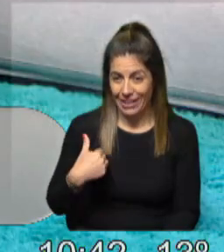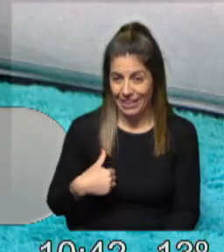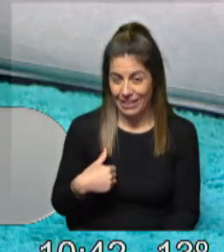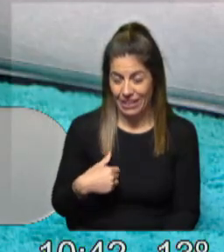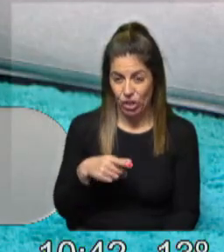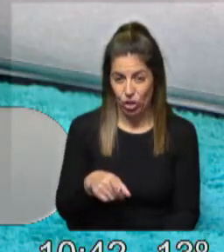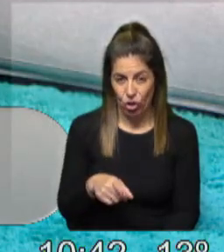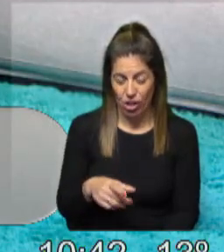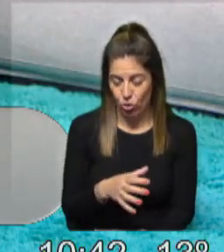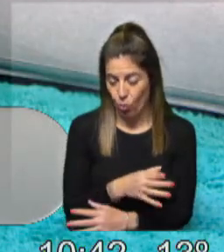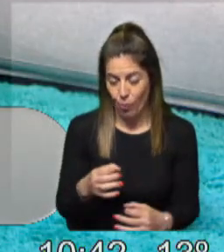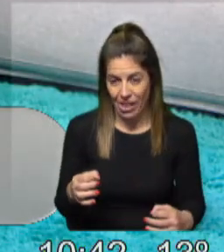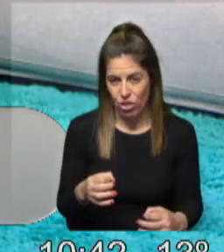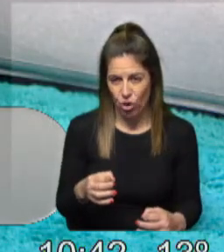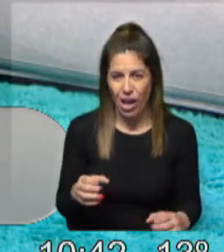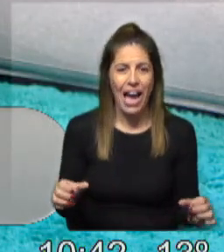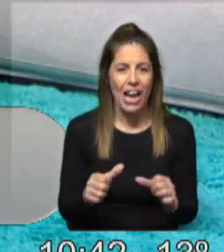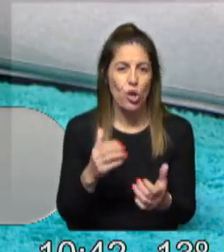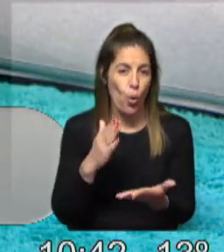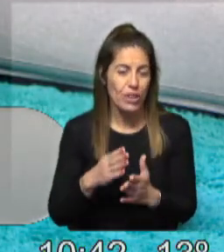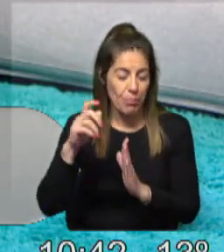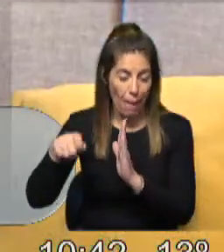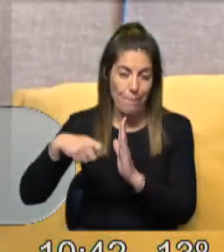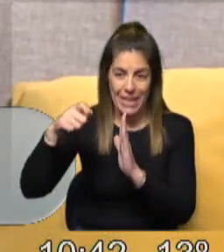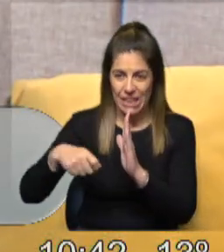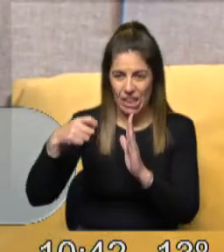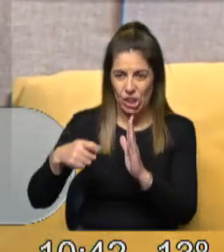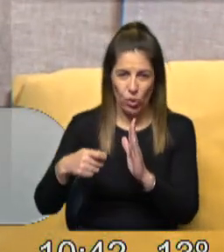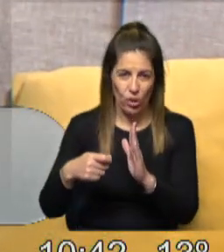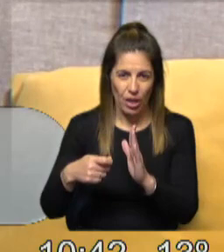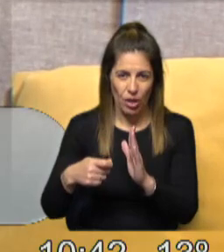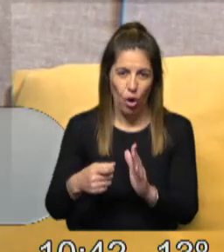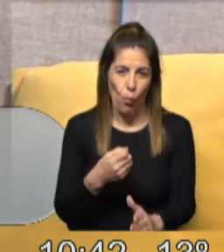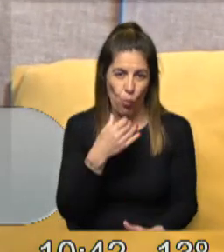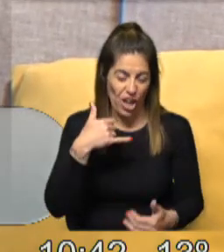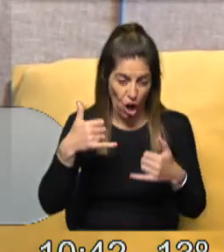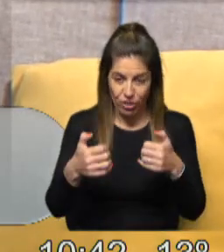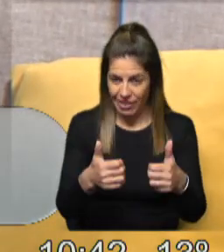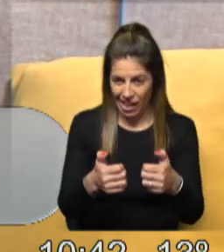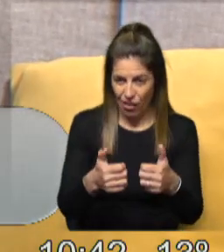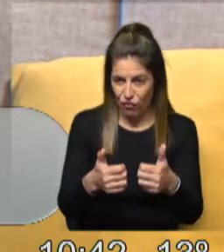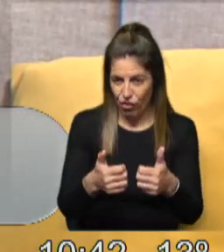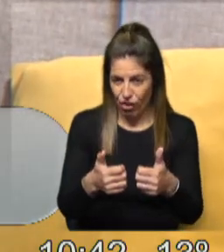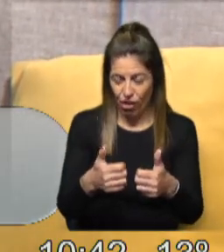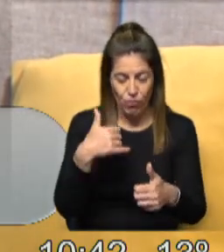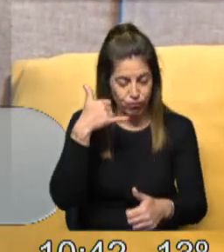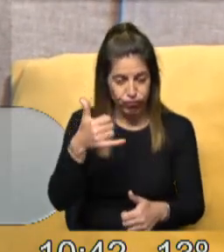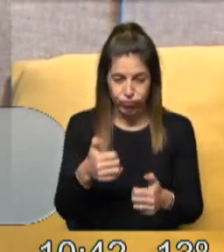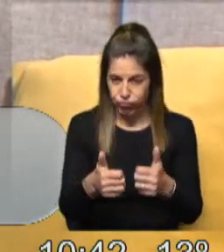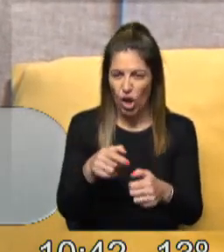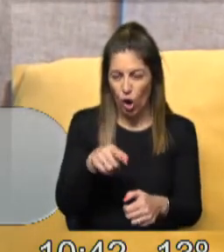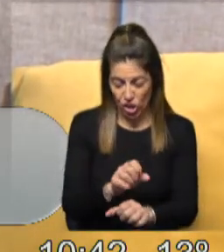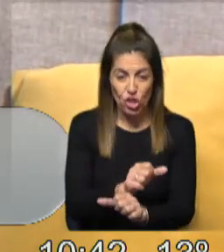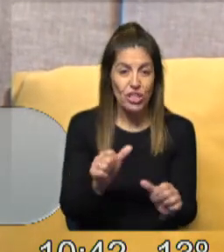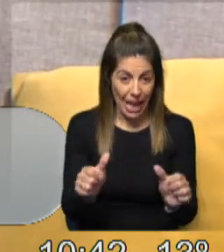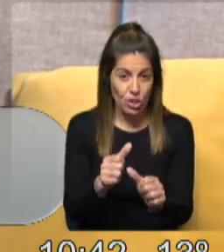realmente estupendo. El tipo ha hecho sus últimas películas con un par de buenos teléfonos, esos de la manzanita. Con eso haces